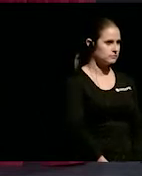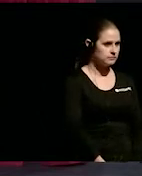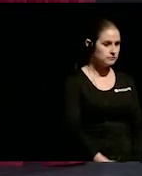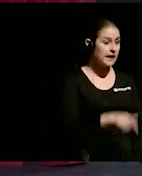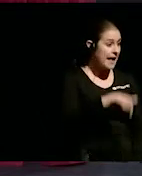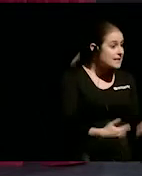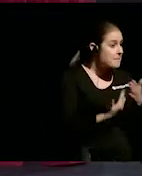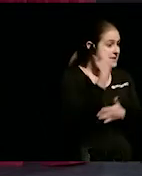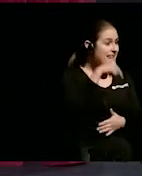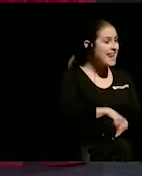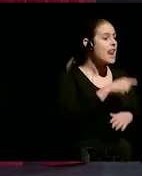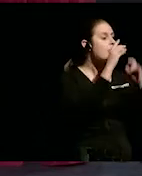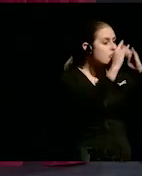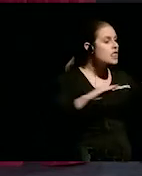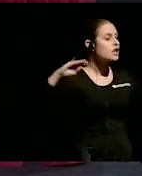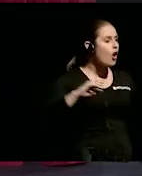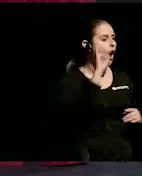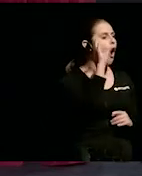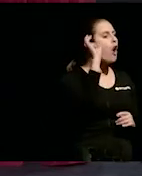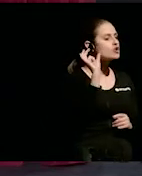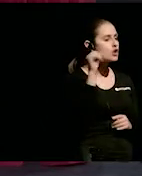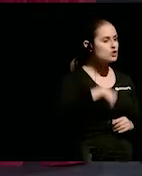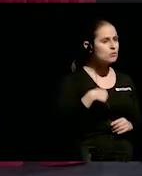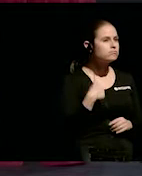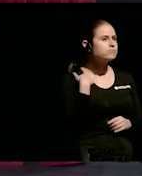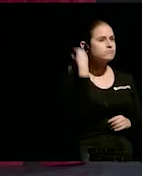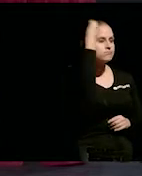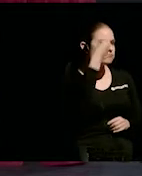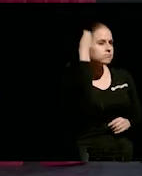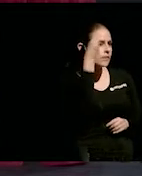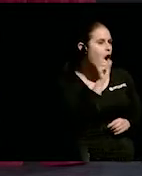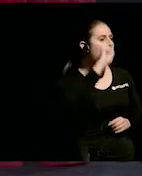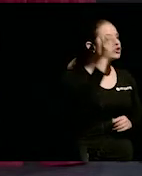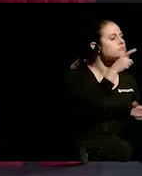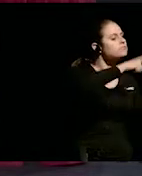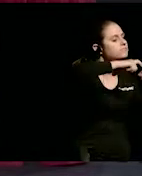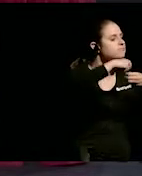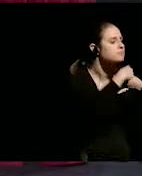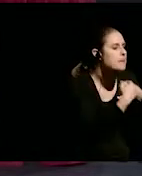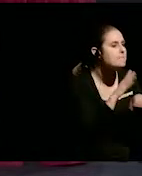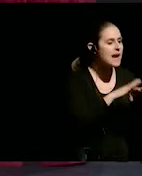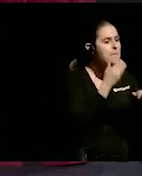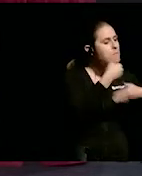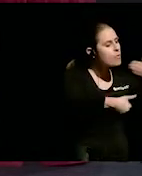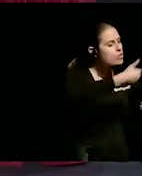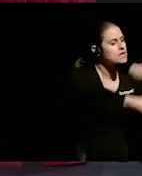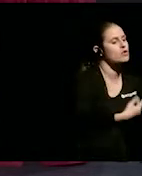Esta mañana en el Circo Oz, pues me inspiré por diferentes miembros del proceso creativo.